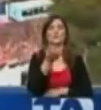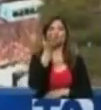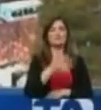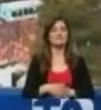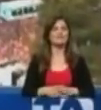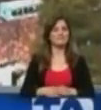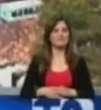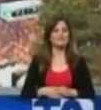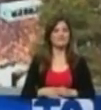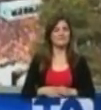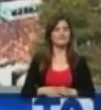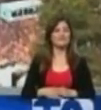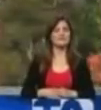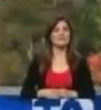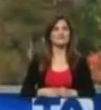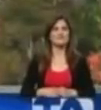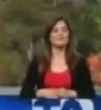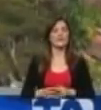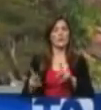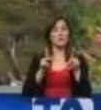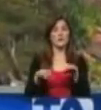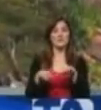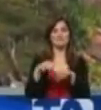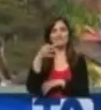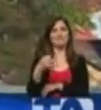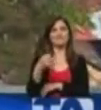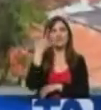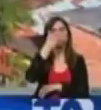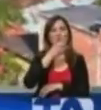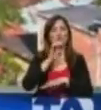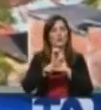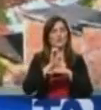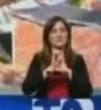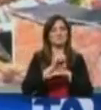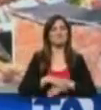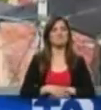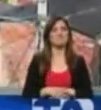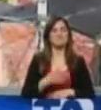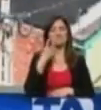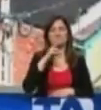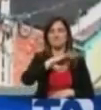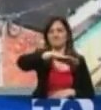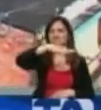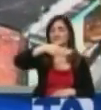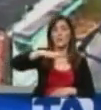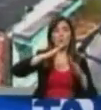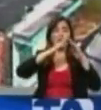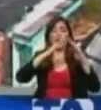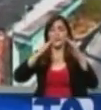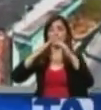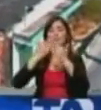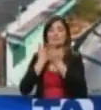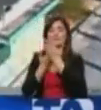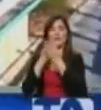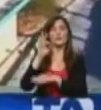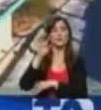y sobre todo a cumplir con aquello planificado. Qué lindo país el que tenemos. Así es, mire esas imágenes, gracias al servicio integrado del